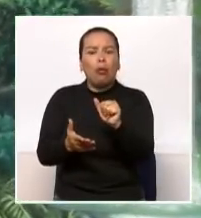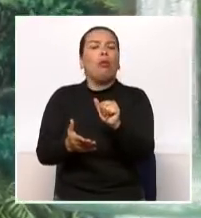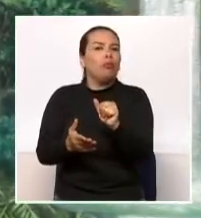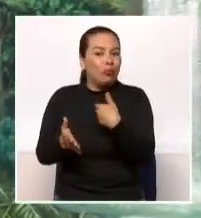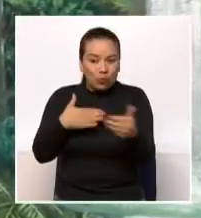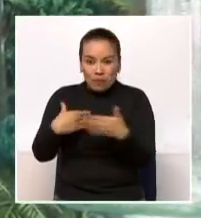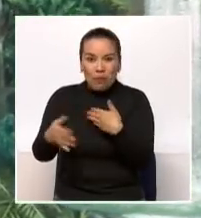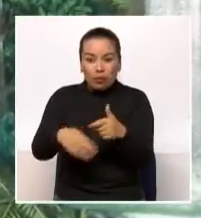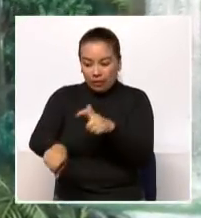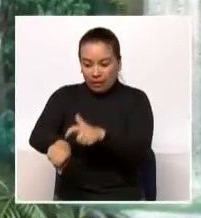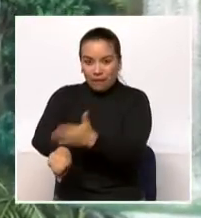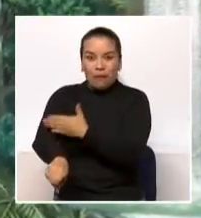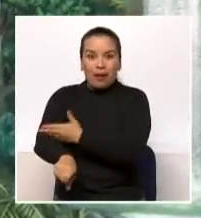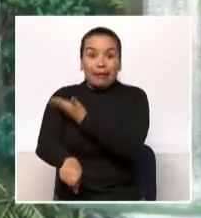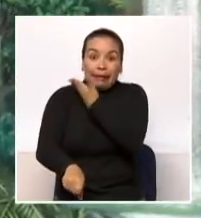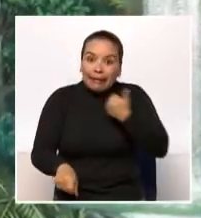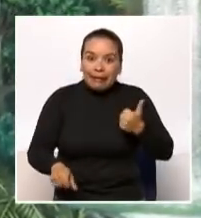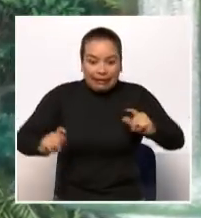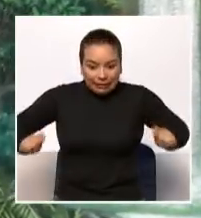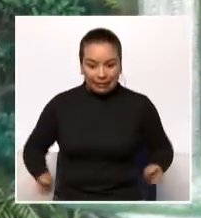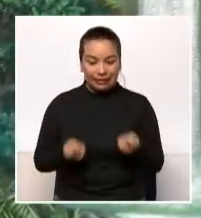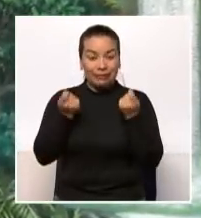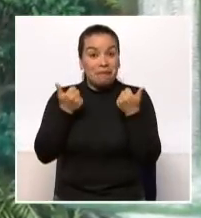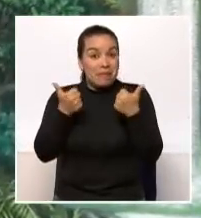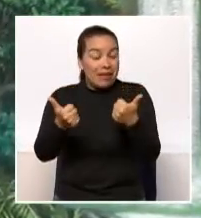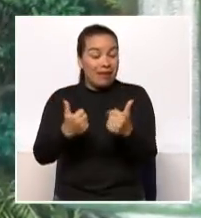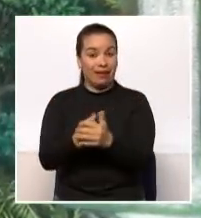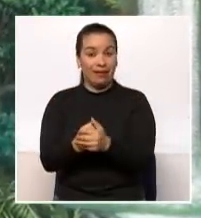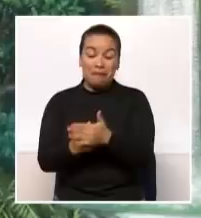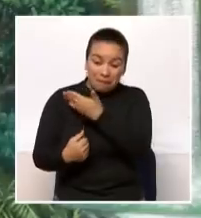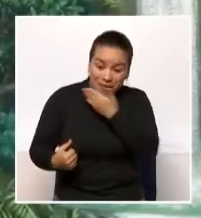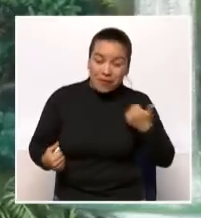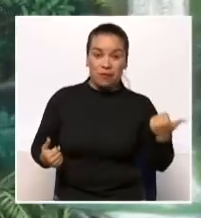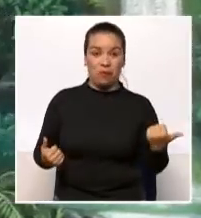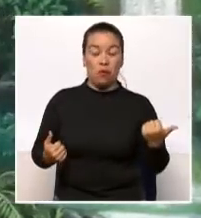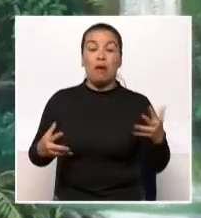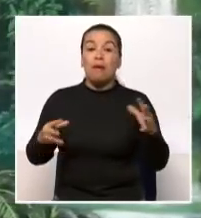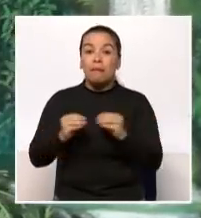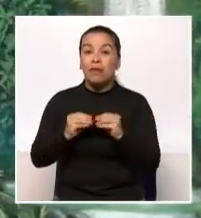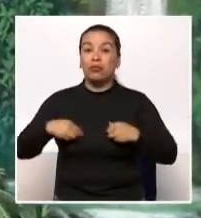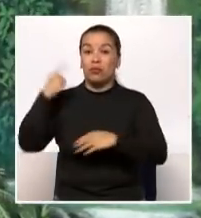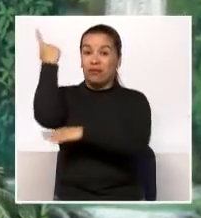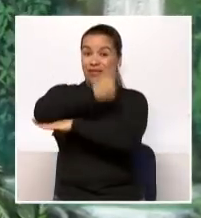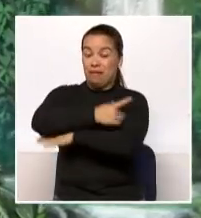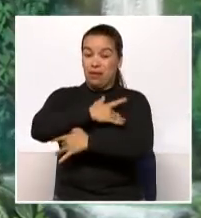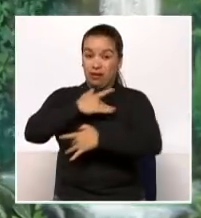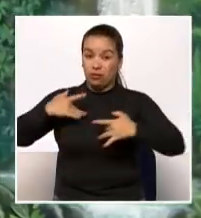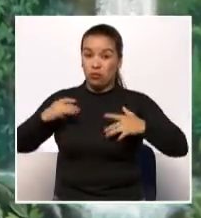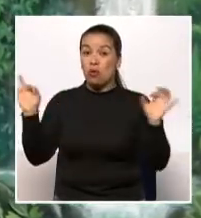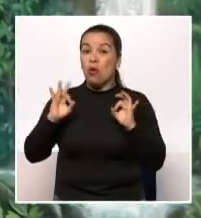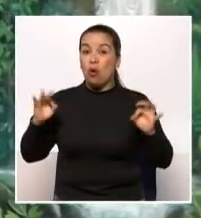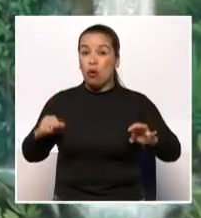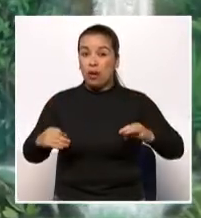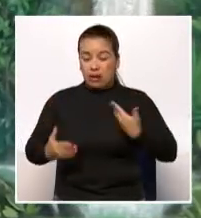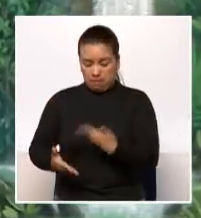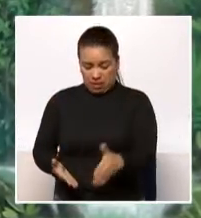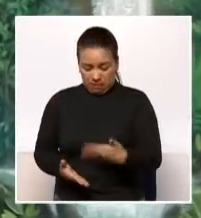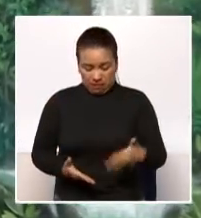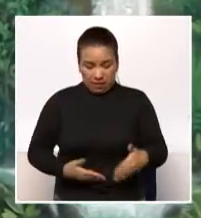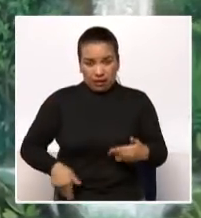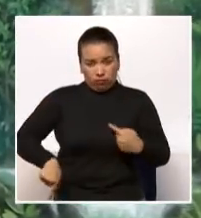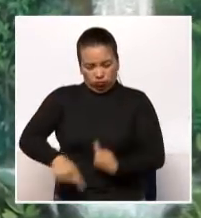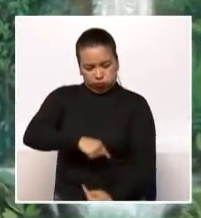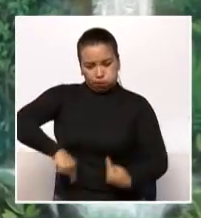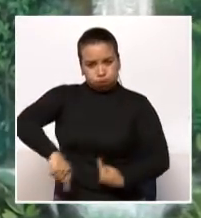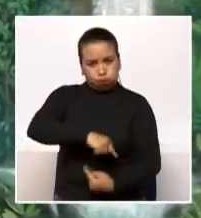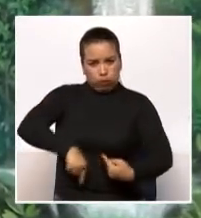nuestros programas preventivos como el Día para tu Salud o la limpieza de colon con recambio de flora intestinal, lo que buscamos con esto